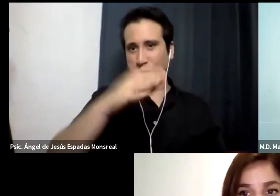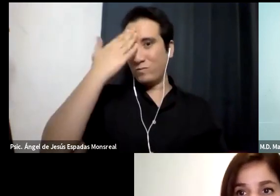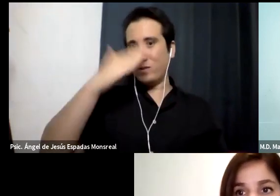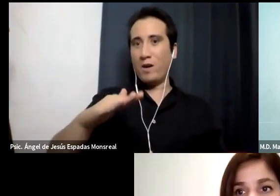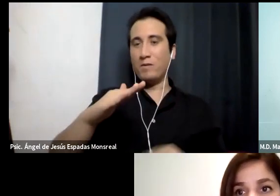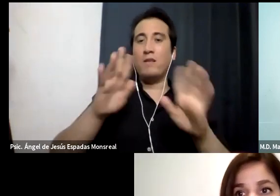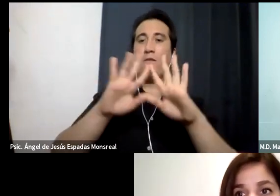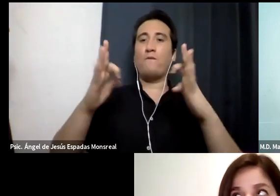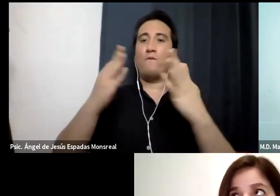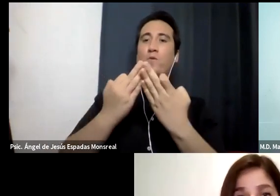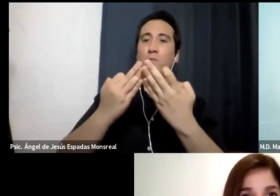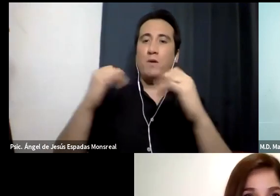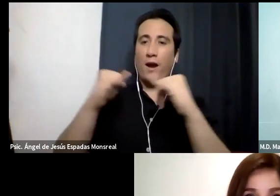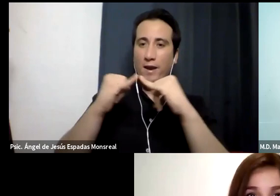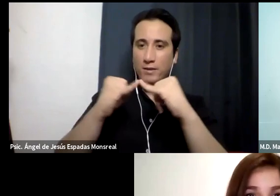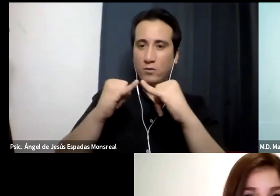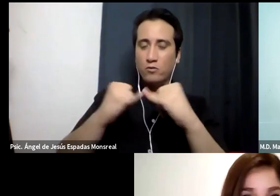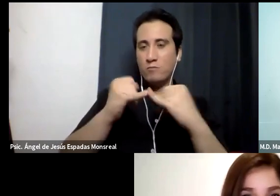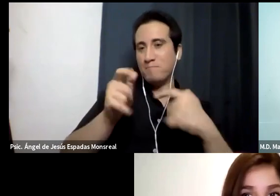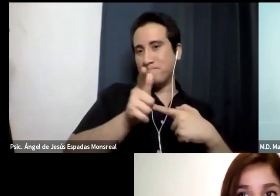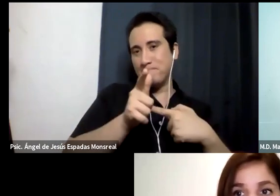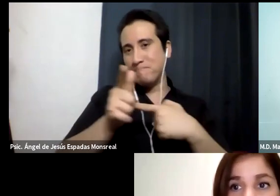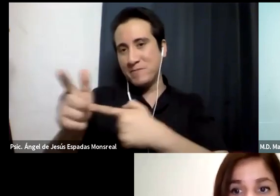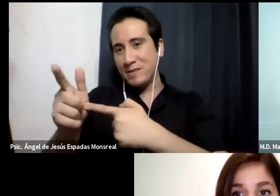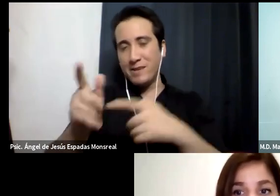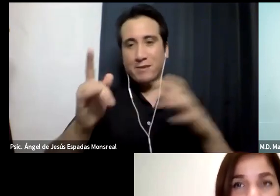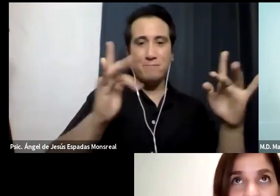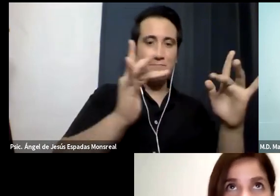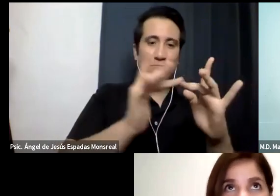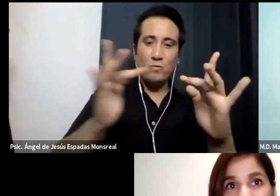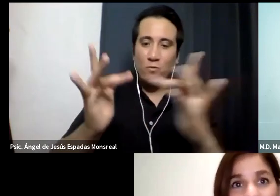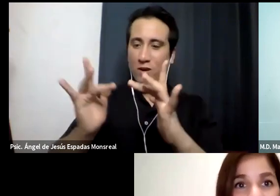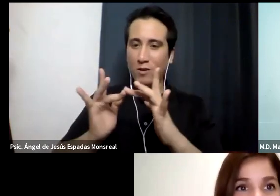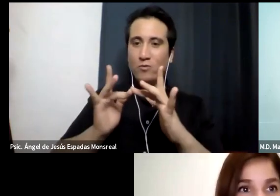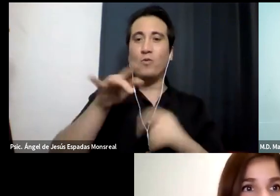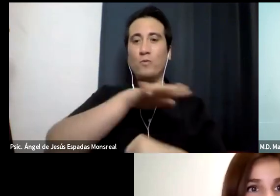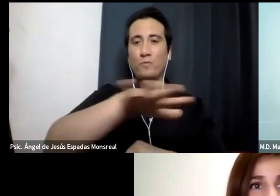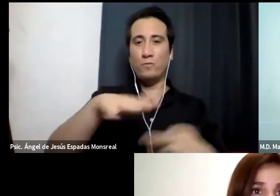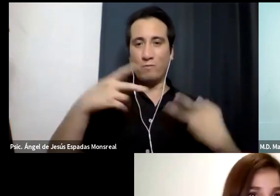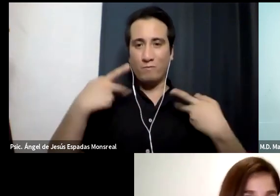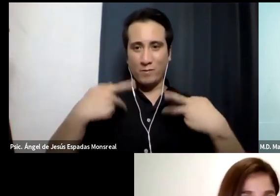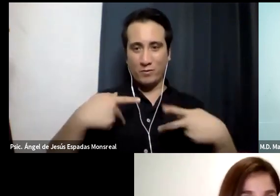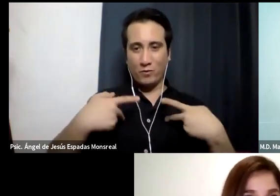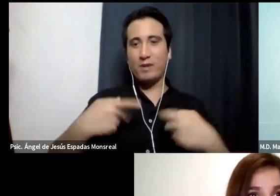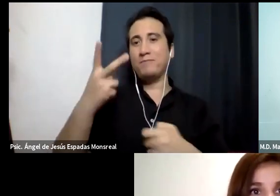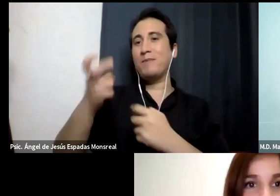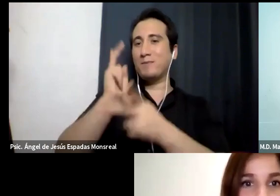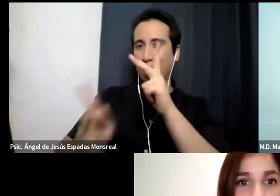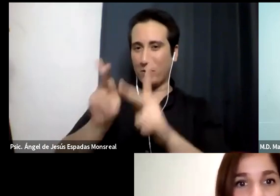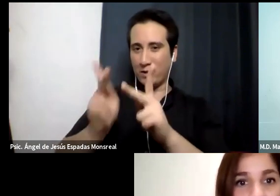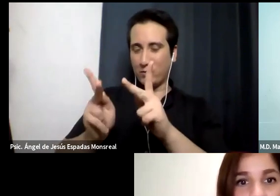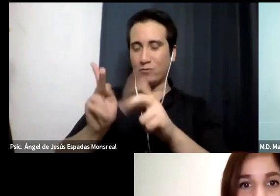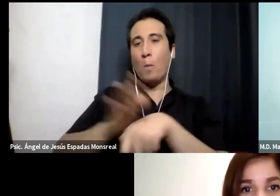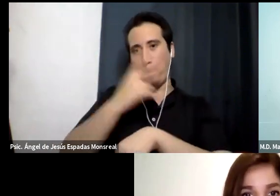que el instituto sigue manteniendo contacto con todas las personas es a través de estos conversatorios. Por eso les